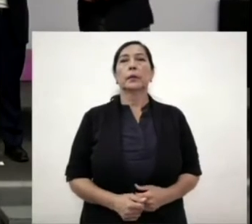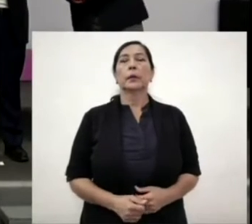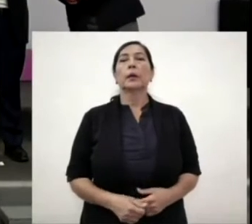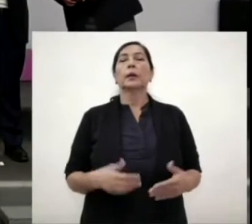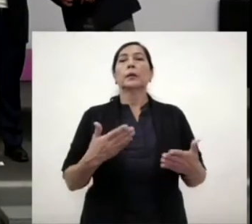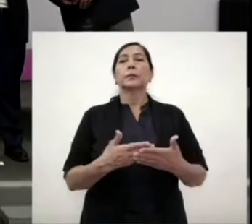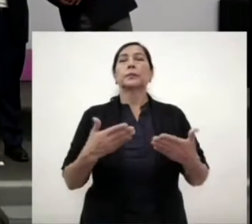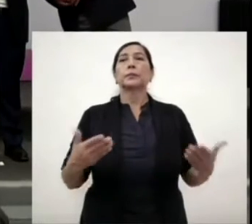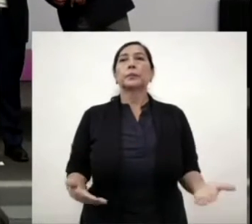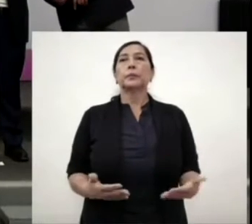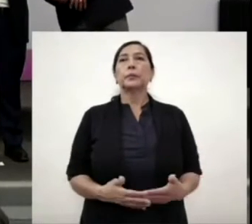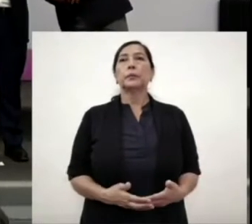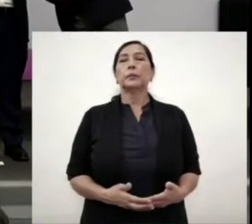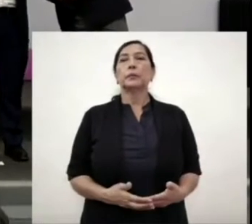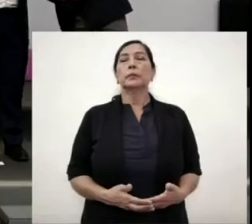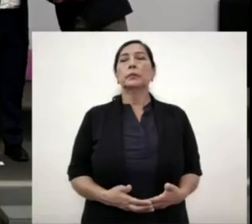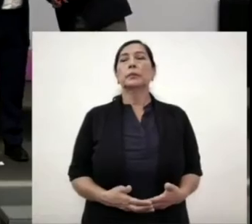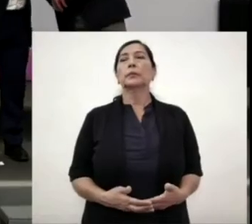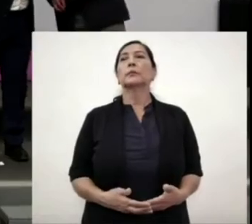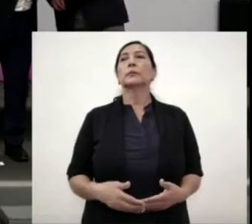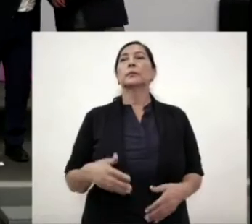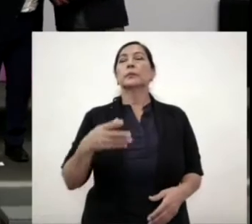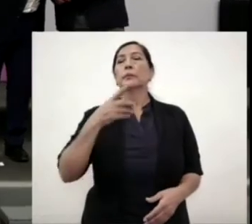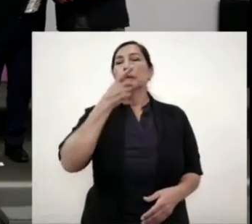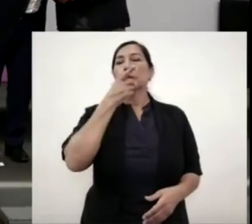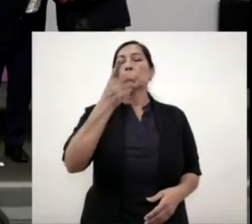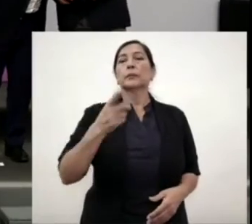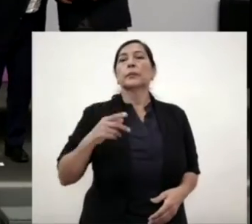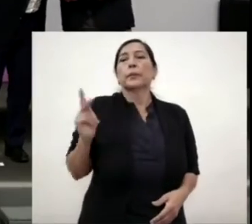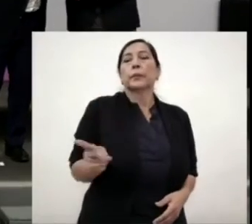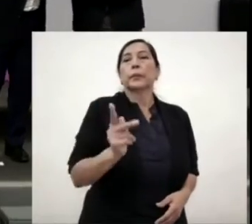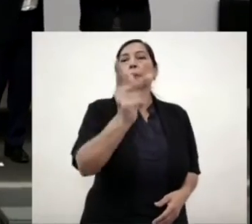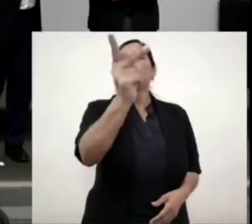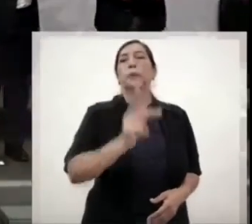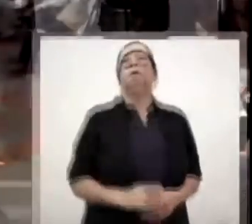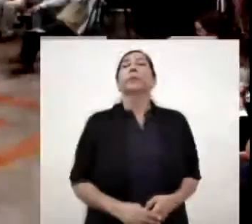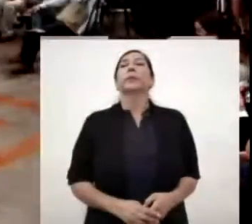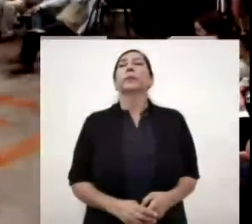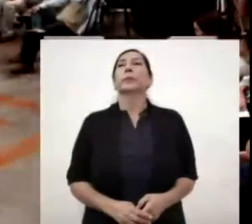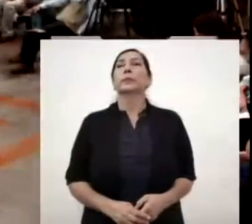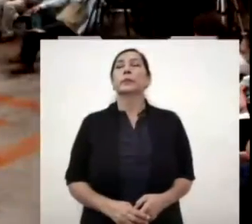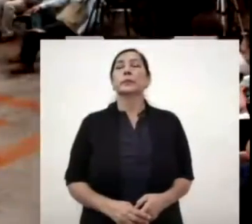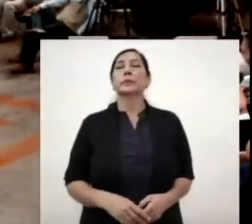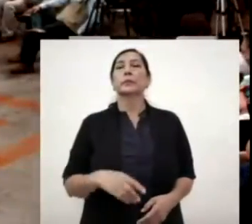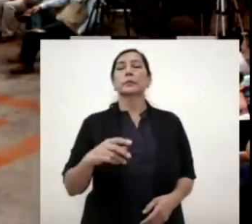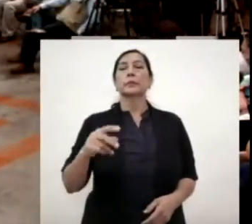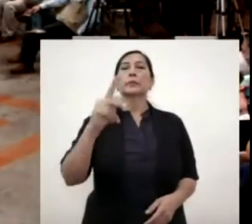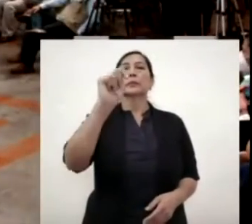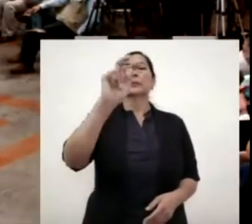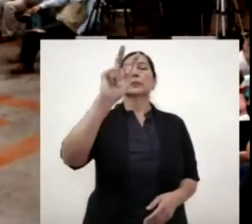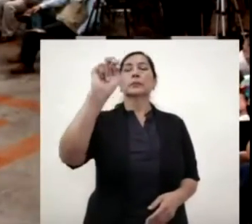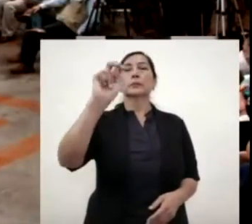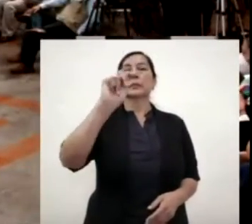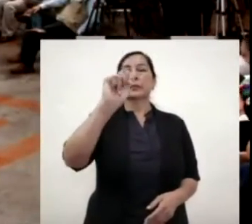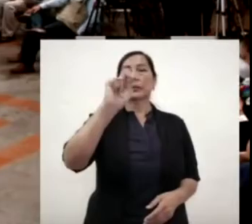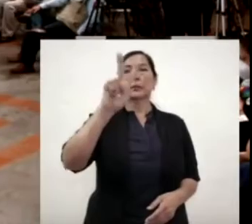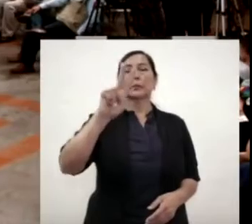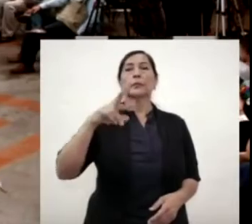A continuación, diálogo con medios de comunicación. Primer pregunta, Guadalupe Rebeca González, Lupita